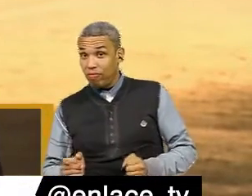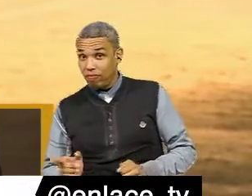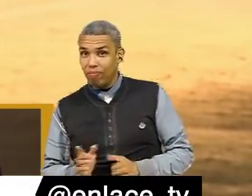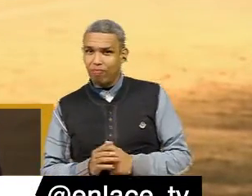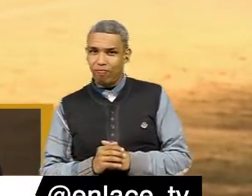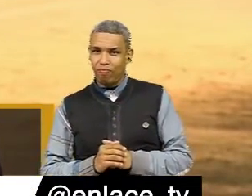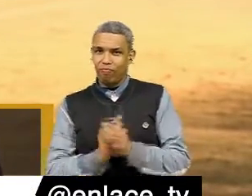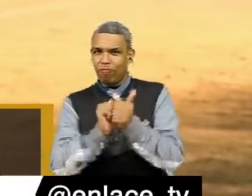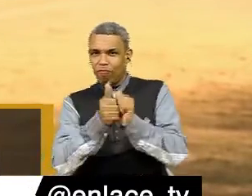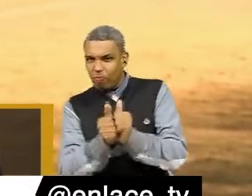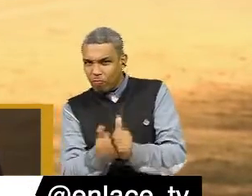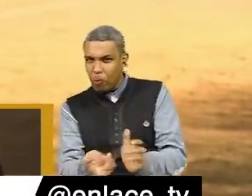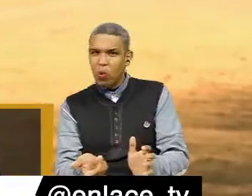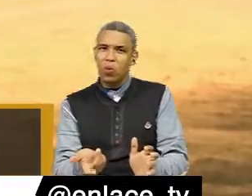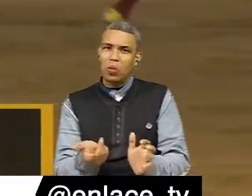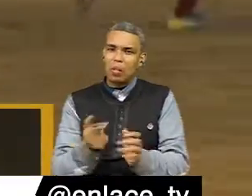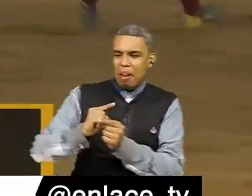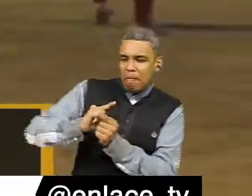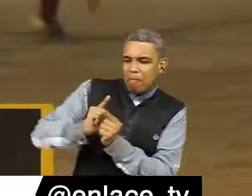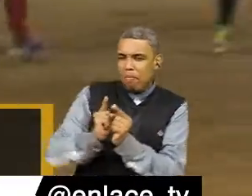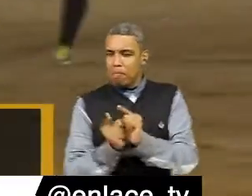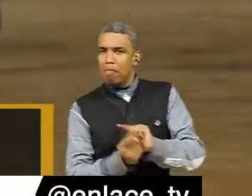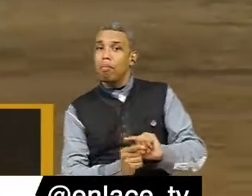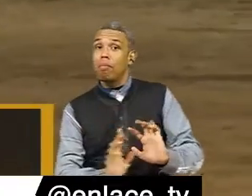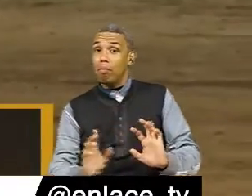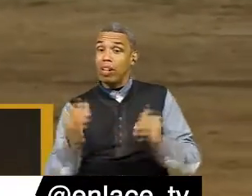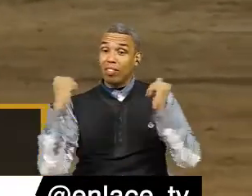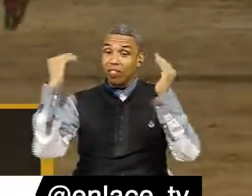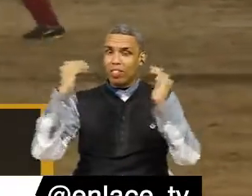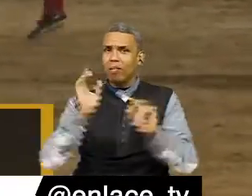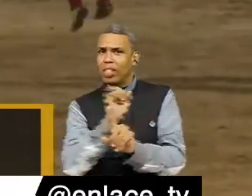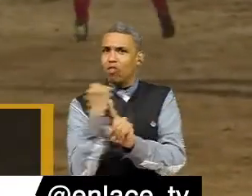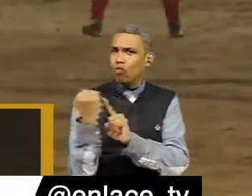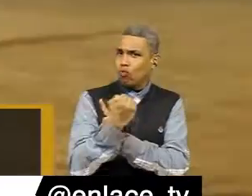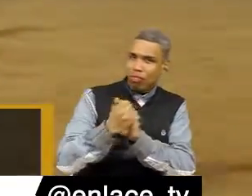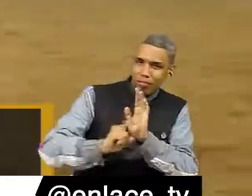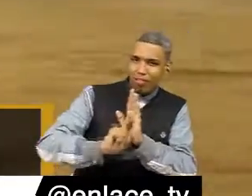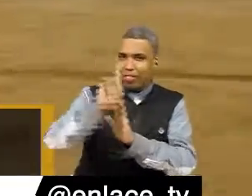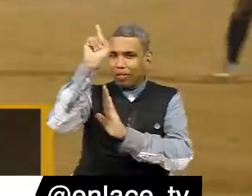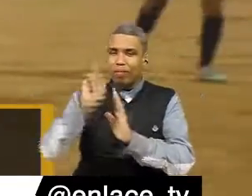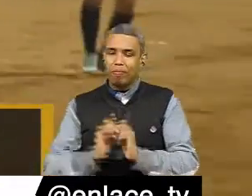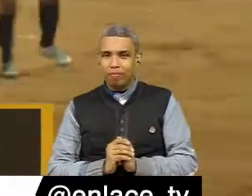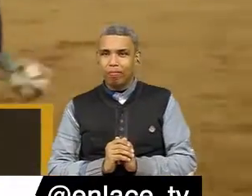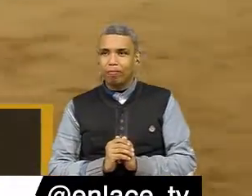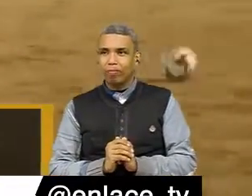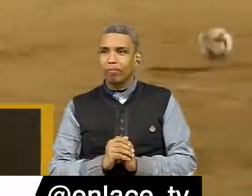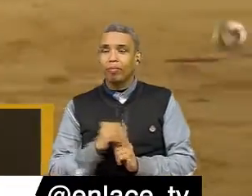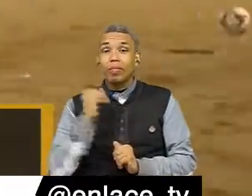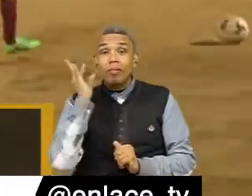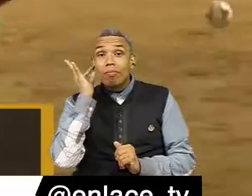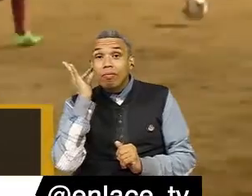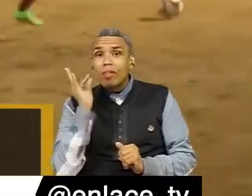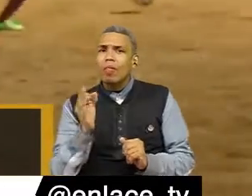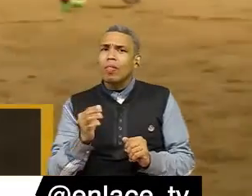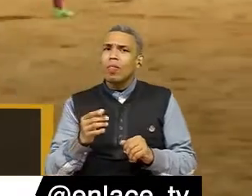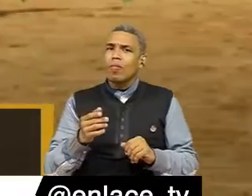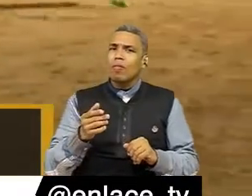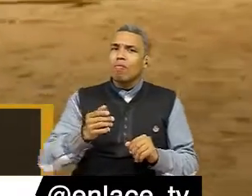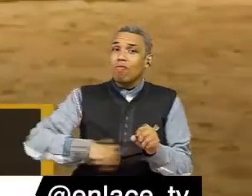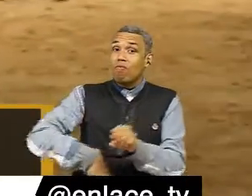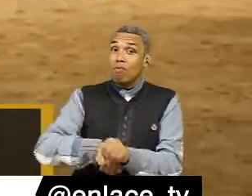podamos utilizar como esa herramienta de transformación social. La constancia y disciplina enmarcan este proceso de fútbol femenino que se cumple en su